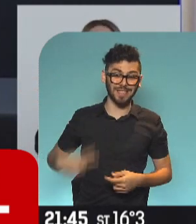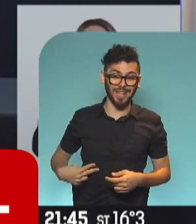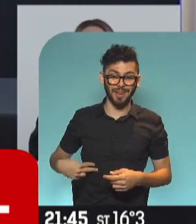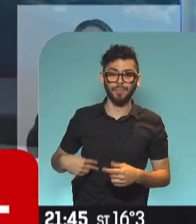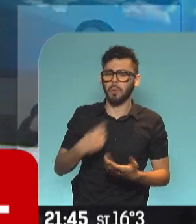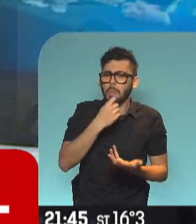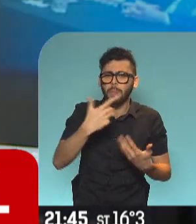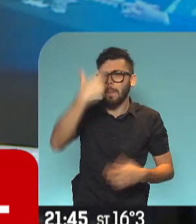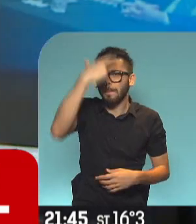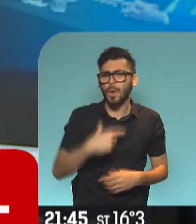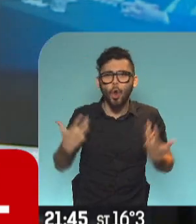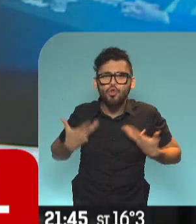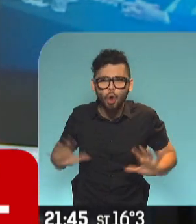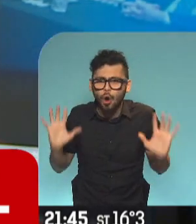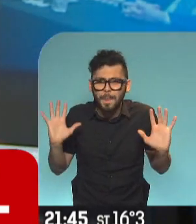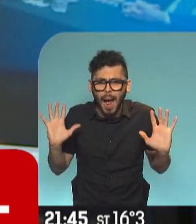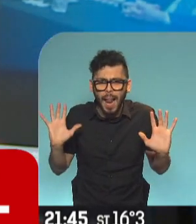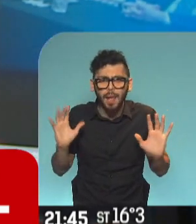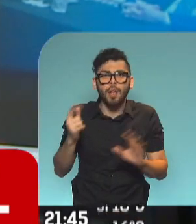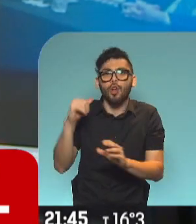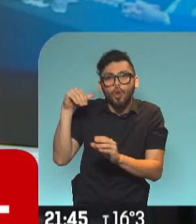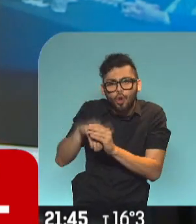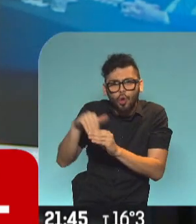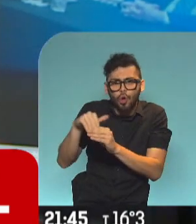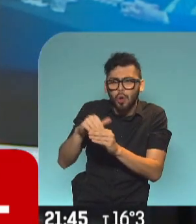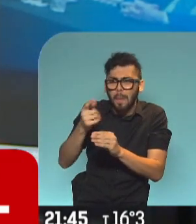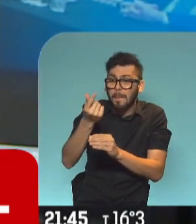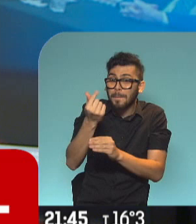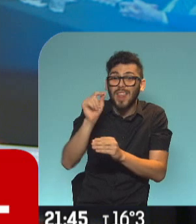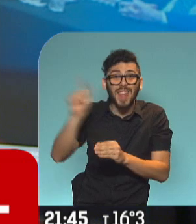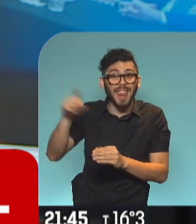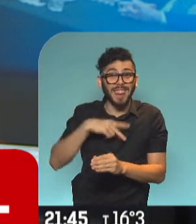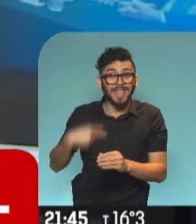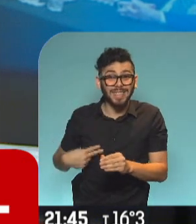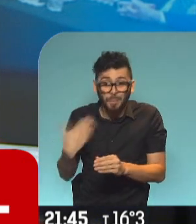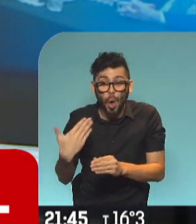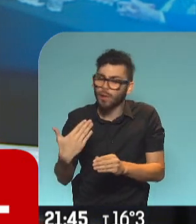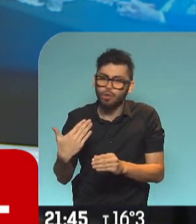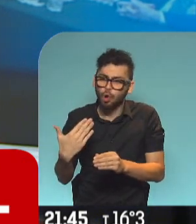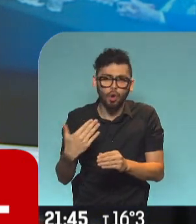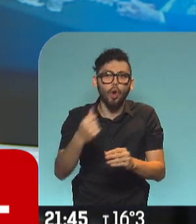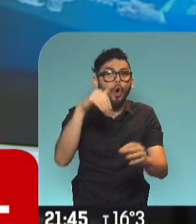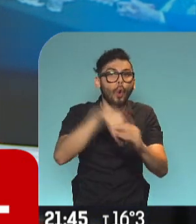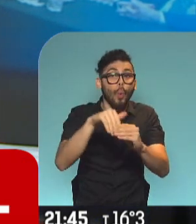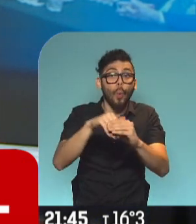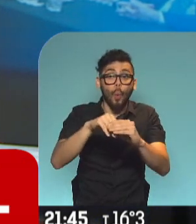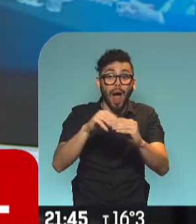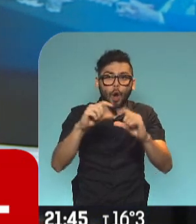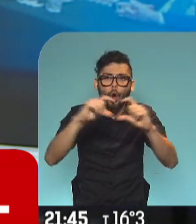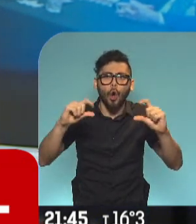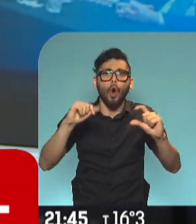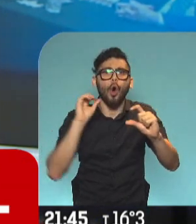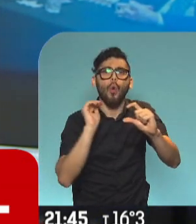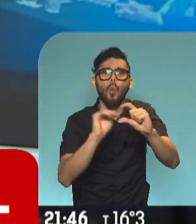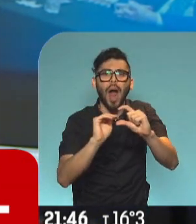persona normal, mortal, va a poder ahorrar en yuanes? No. ¿Va a poder abrir una cuenta para ahorrar en yuanes? Tampoco. No. Es simplemente